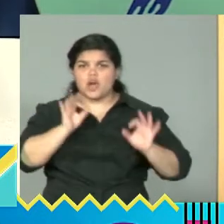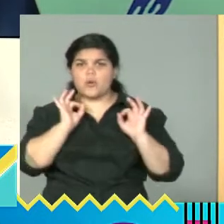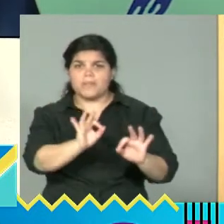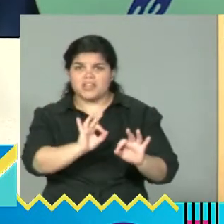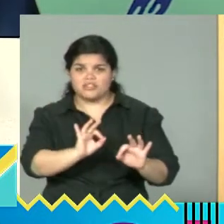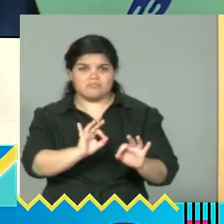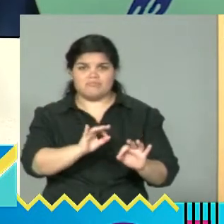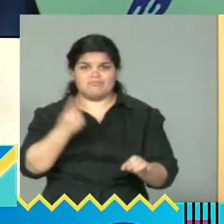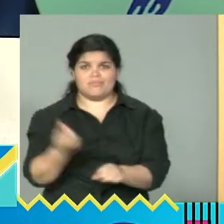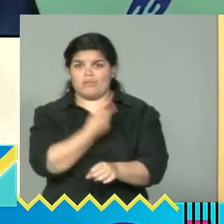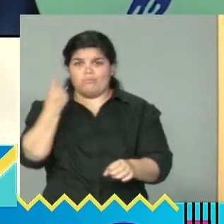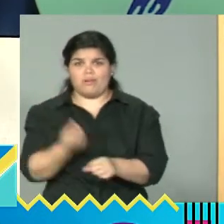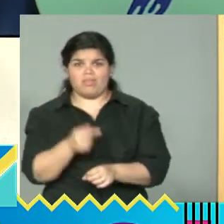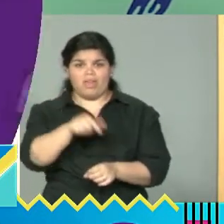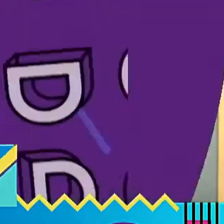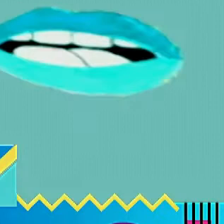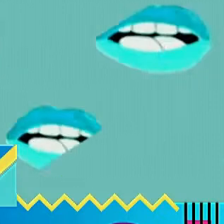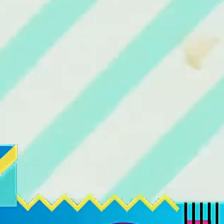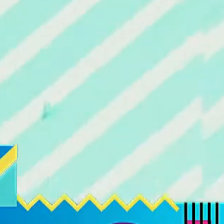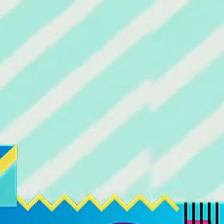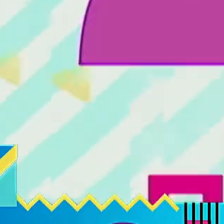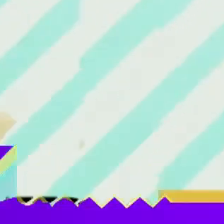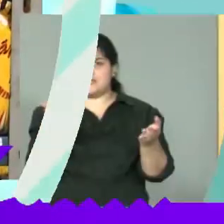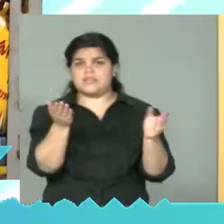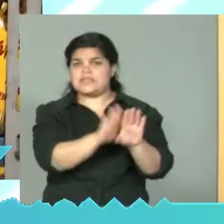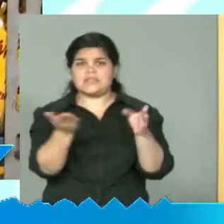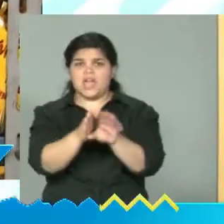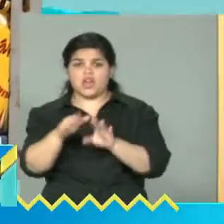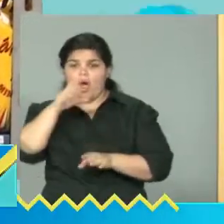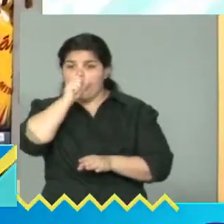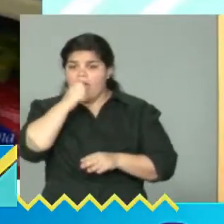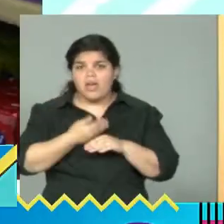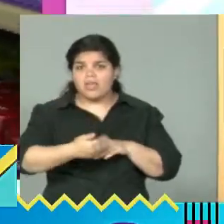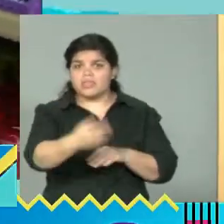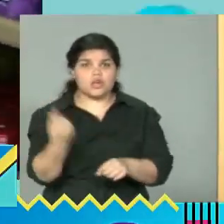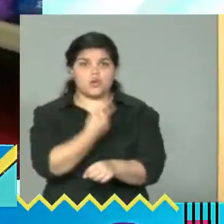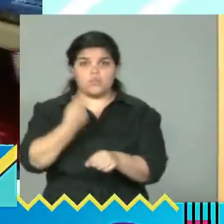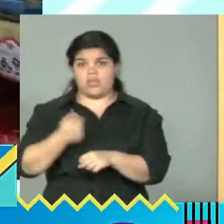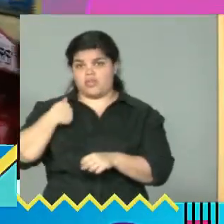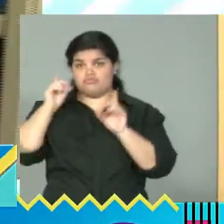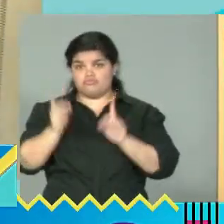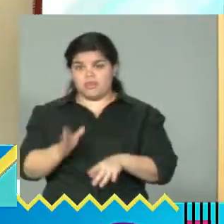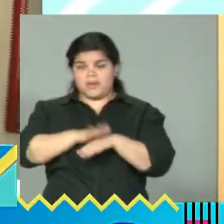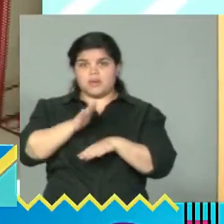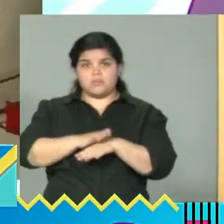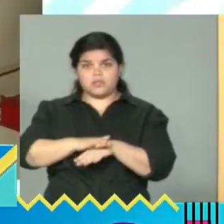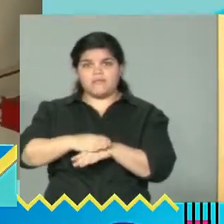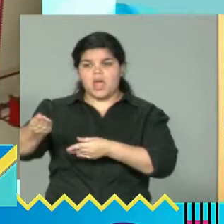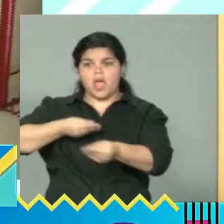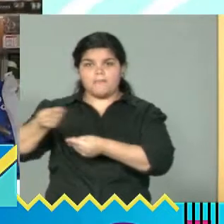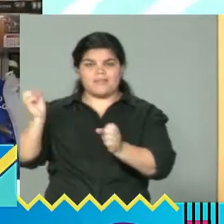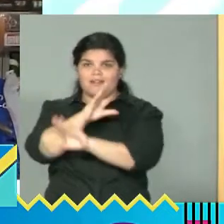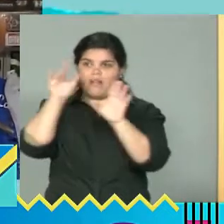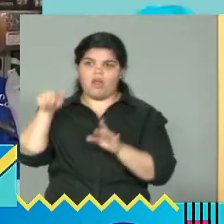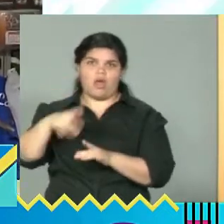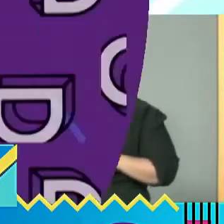negocios en Argentina. No hay manera de sostenerlo. Te preguntaba y eso lo digo por la actividad profesional que llevo asesorando empresas donde se ve claramente. Te